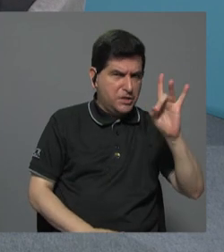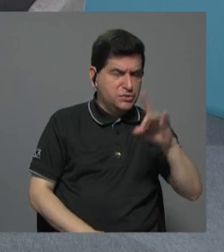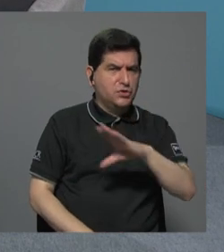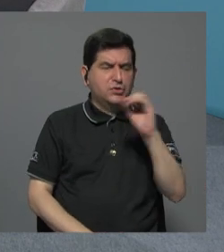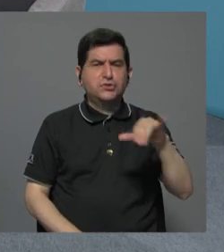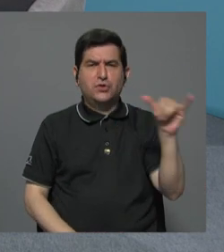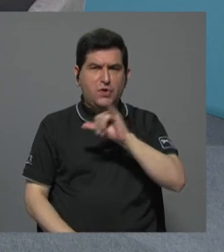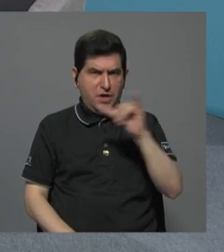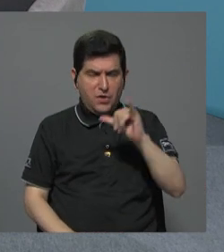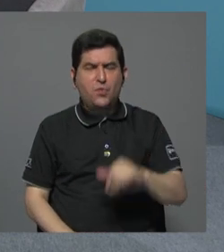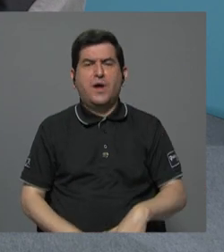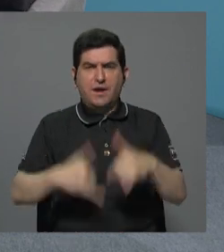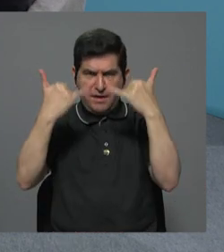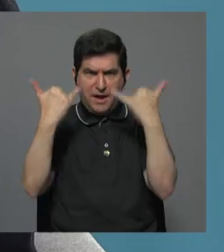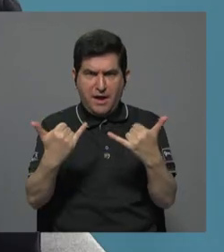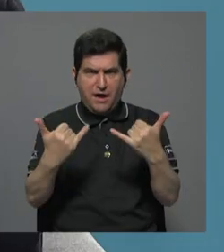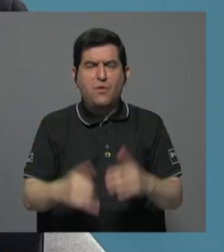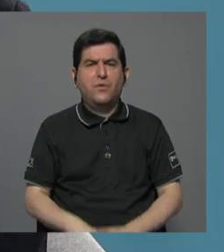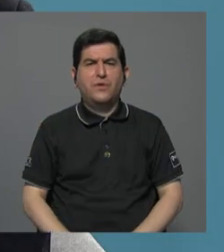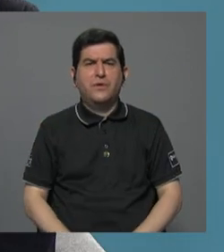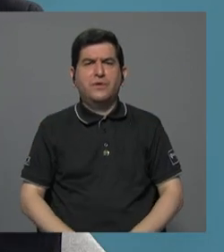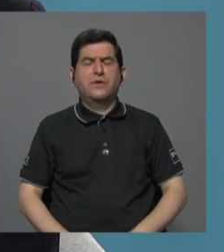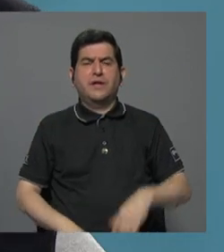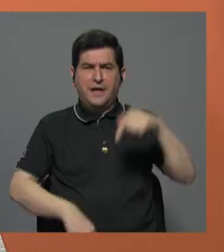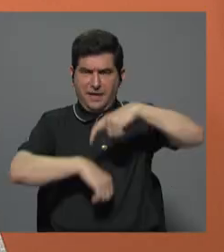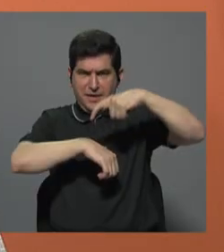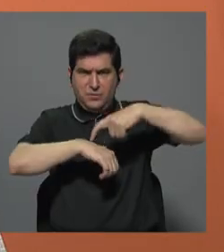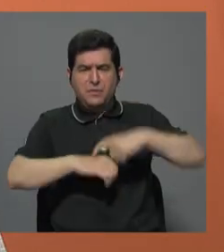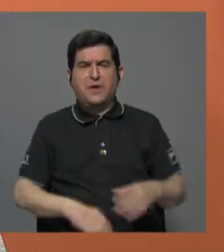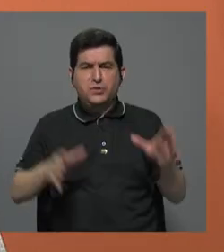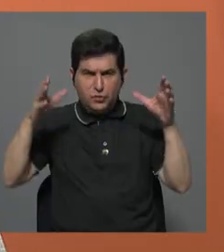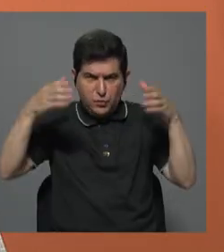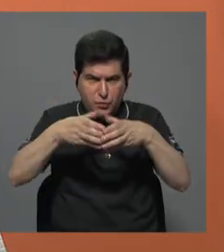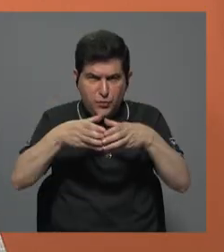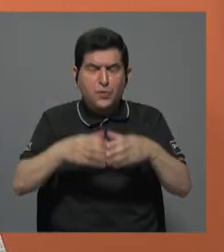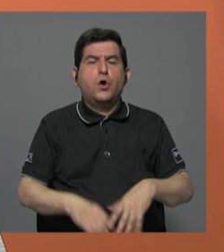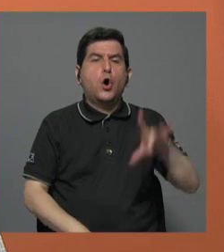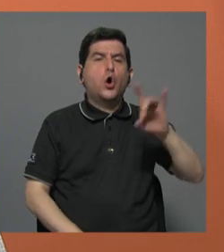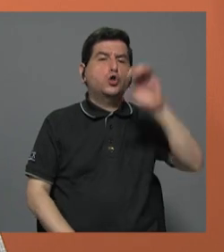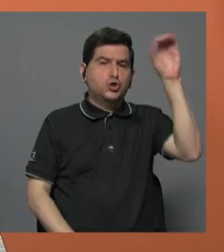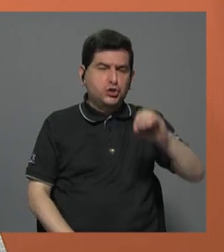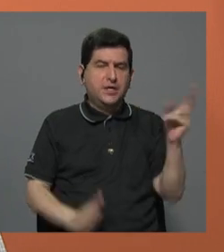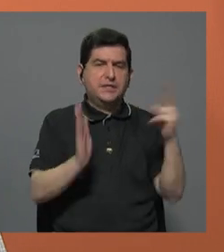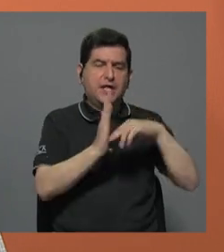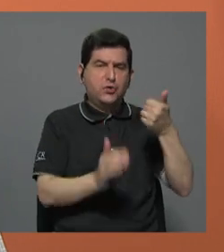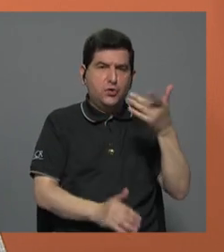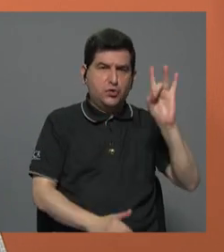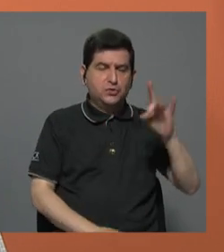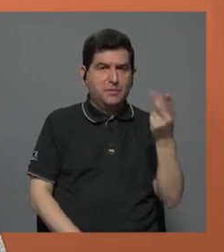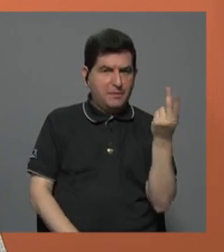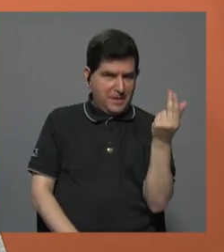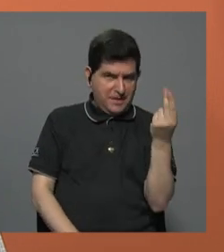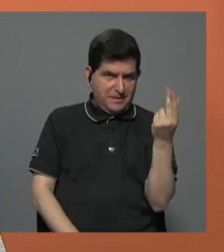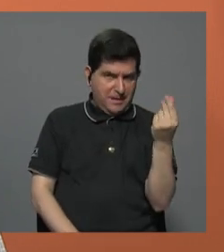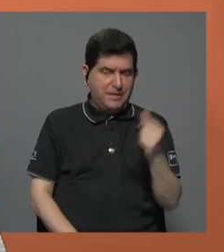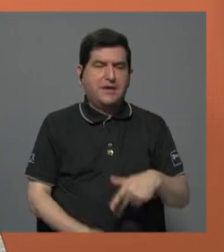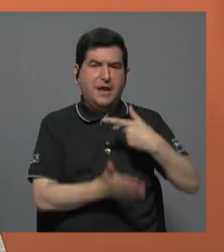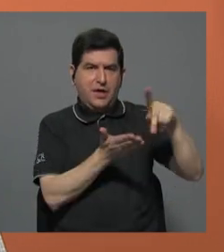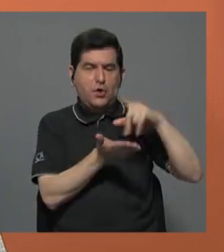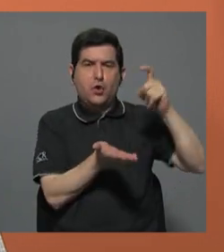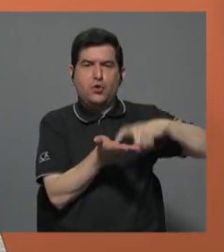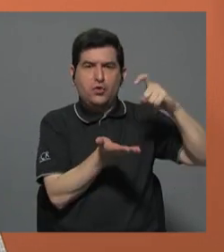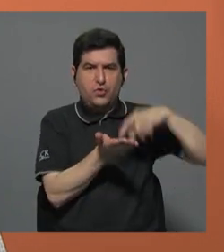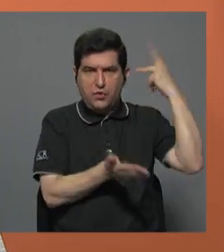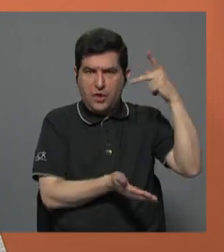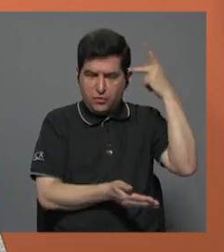concentran en este momento la actual hasta ahora en el 2018 fue el 80 por ciento digamos del dinero que se pagó en deuda política